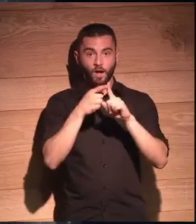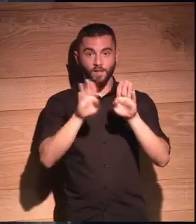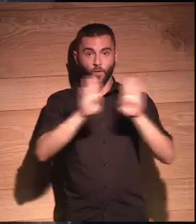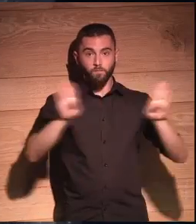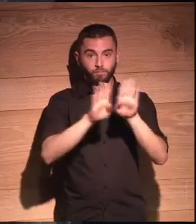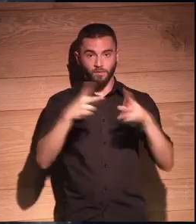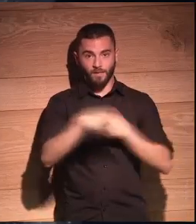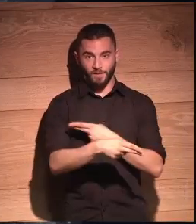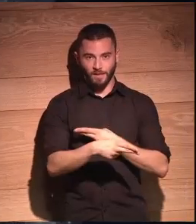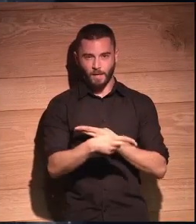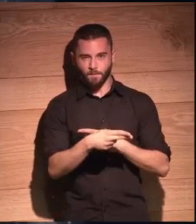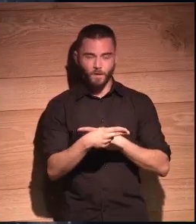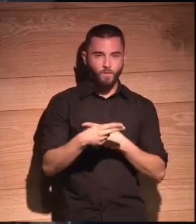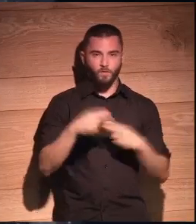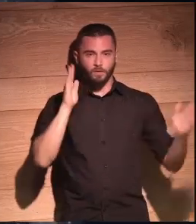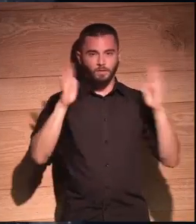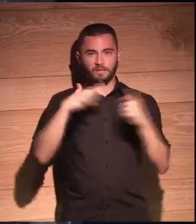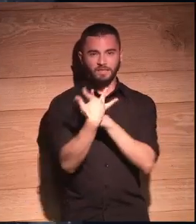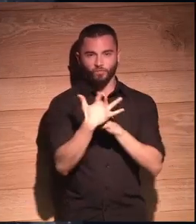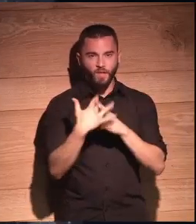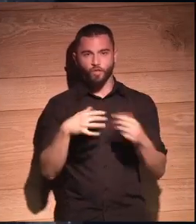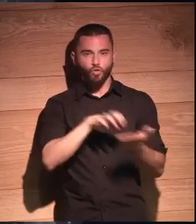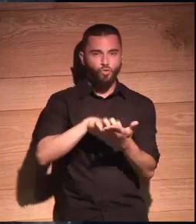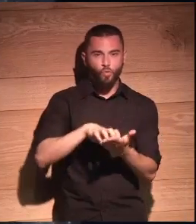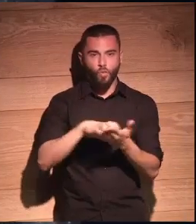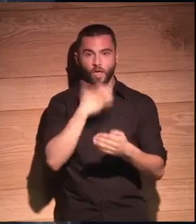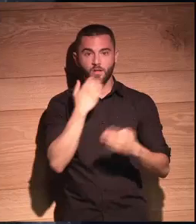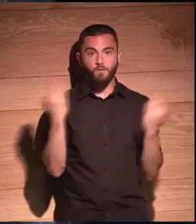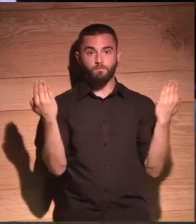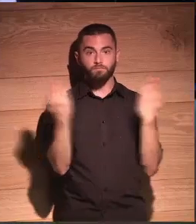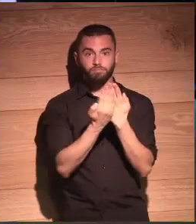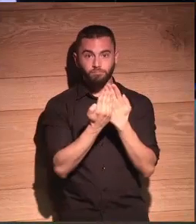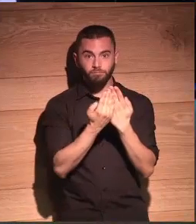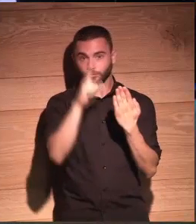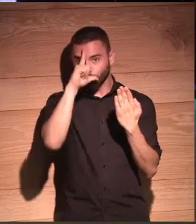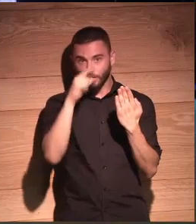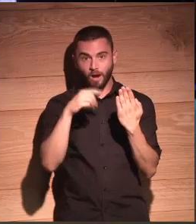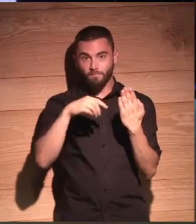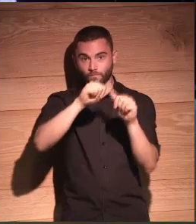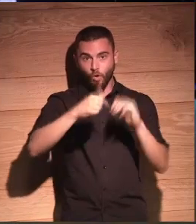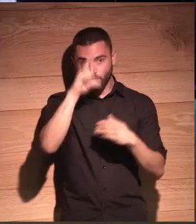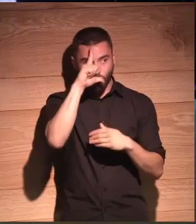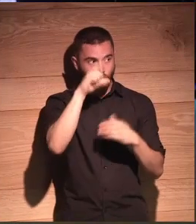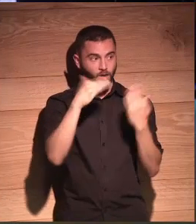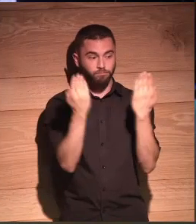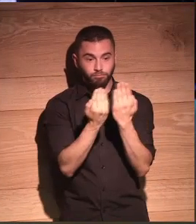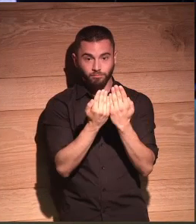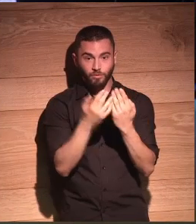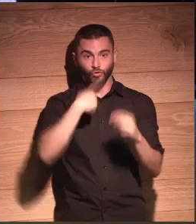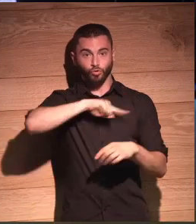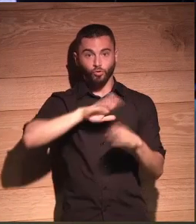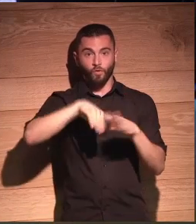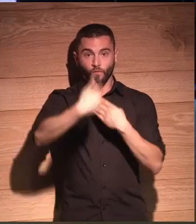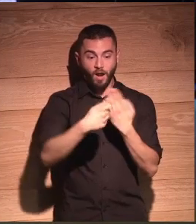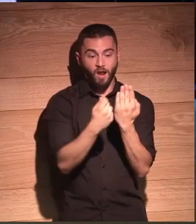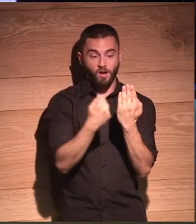hubo ese momento de titubeo en el que dijeron, ostras, si se nos cierra el módulo lunar y estamos fuera, no han puesto manilla para